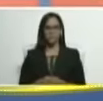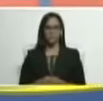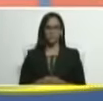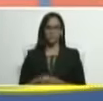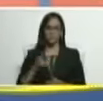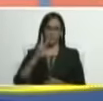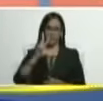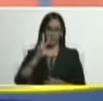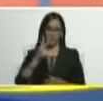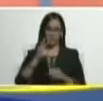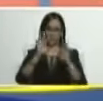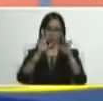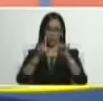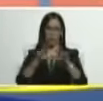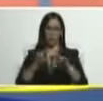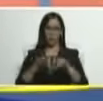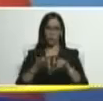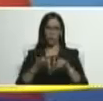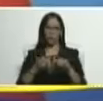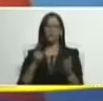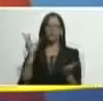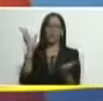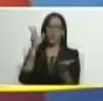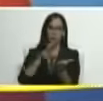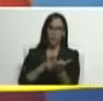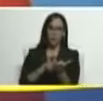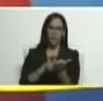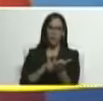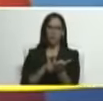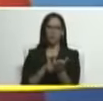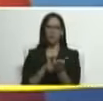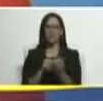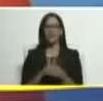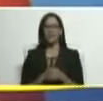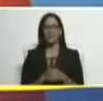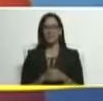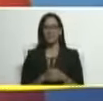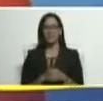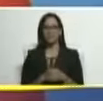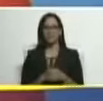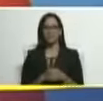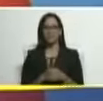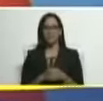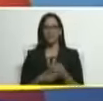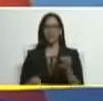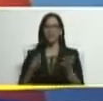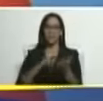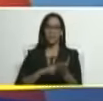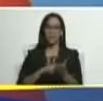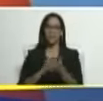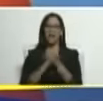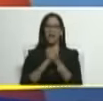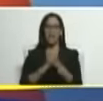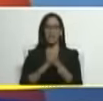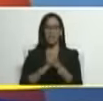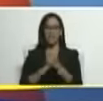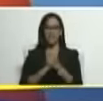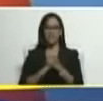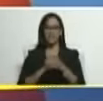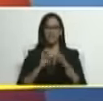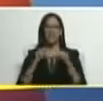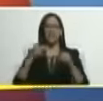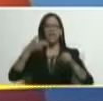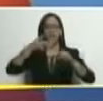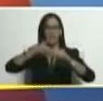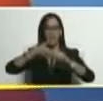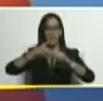Tercer documento que hemos aprobado es ratificar la alianza en petróleo y en